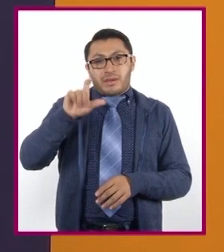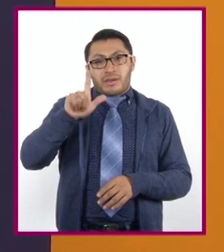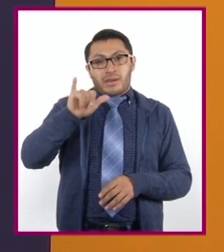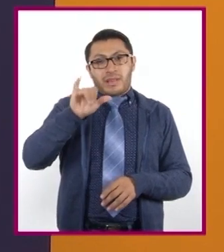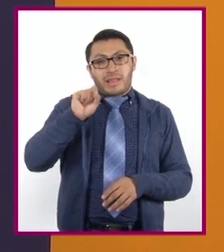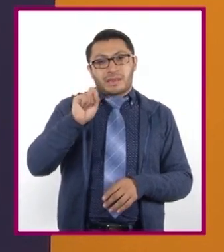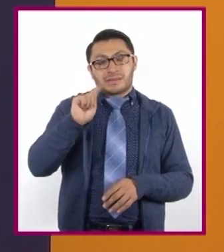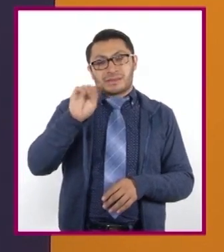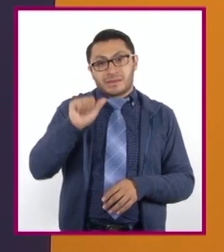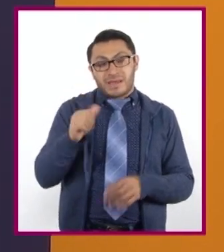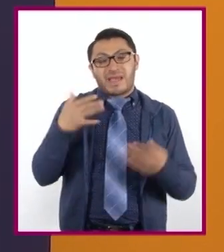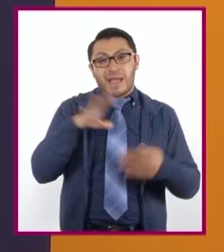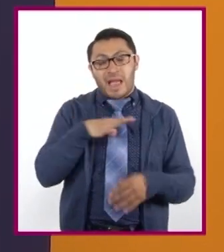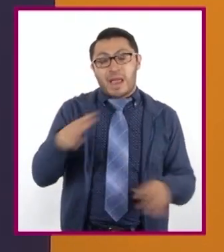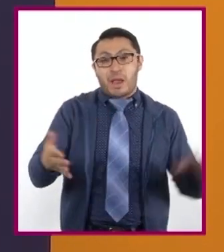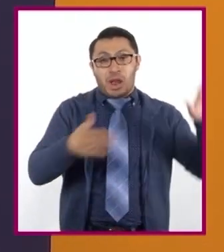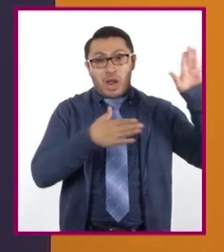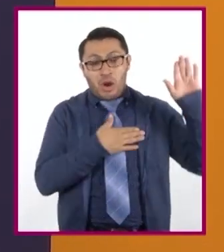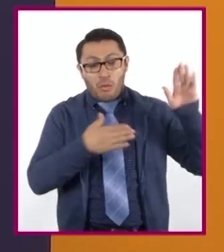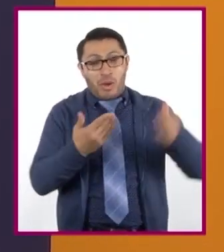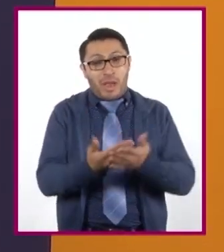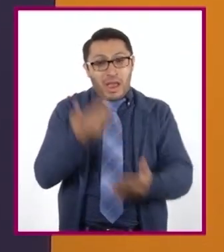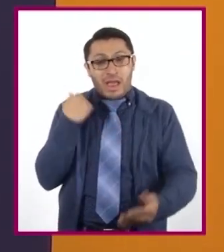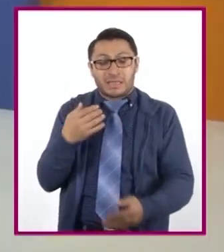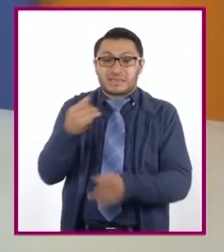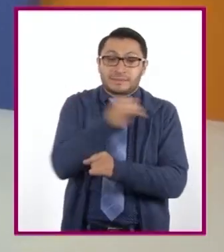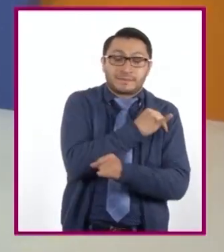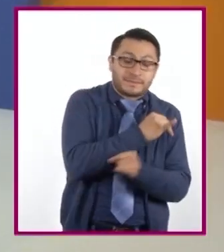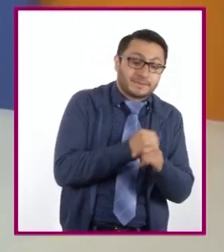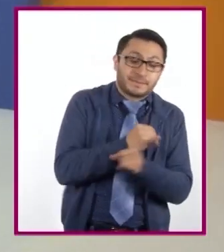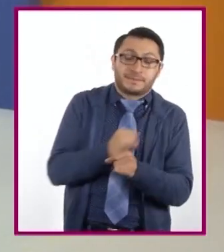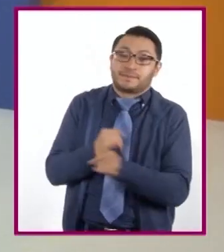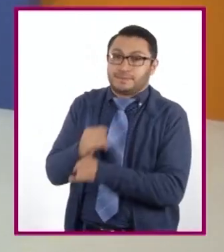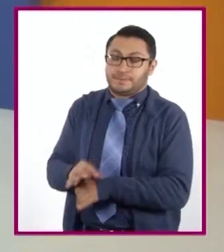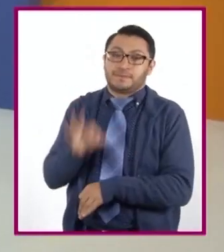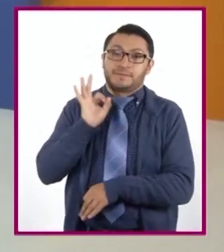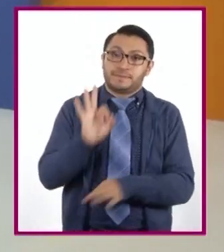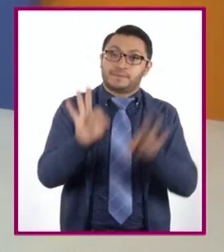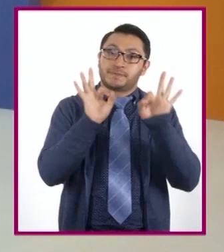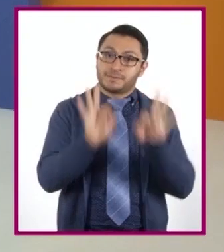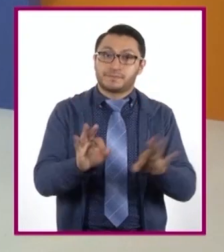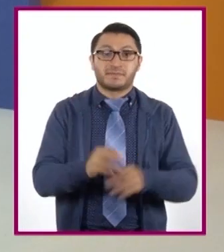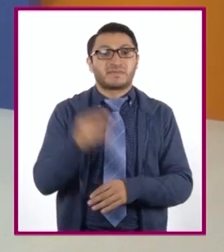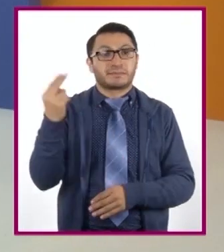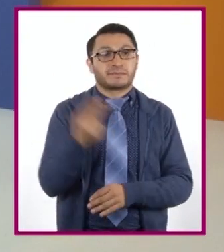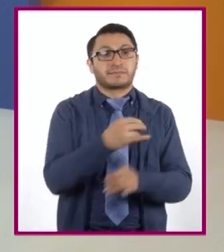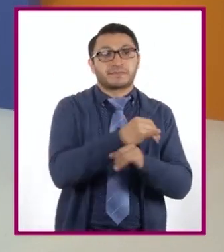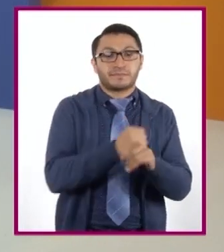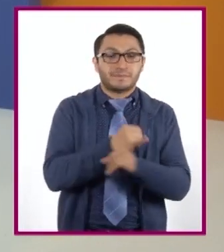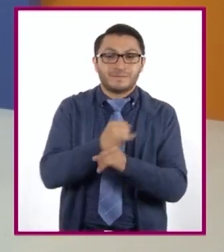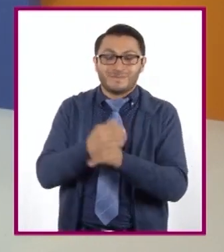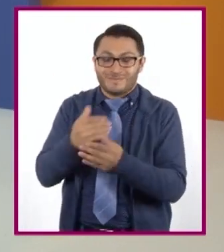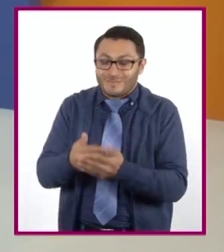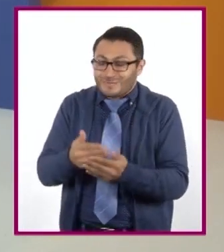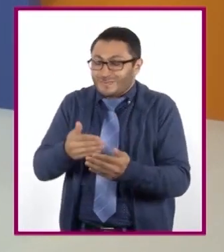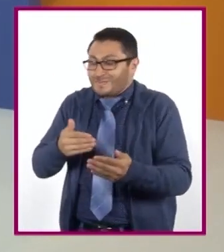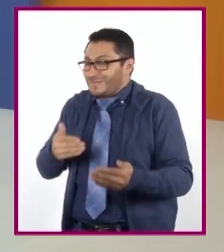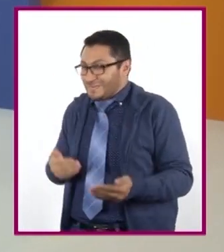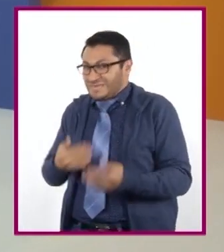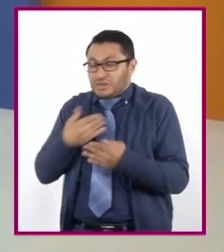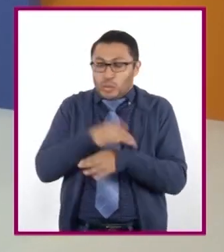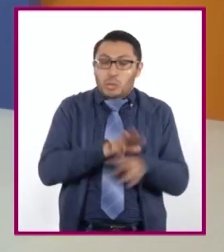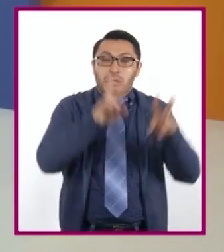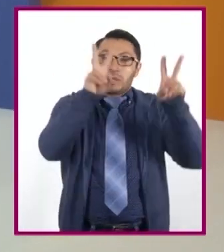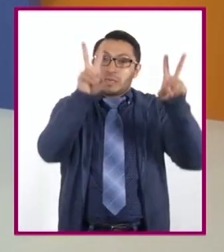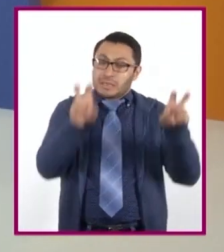un compromiso para prepararse previamente, pues es necesario investigar con antelación acerca del